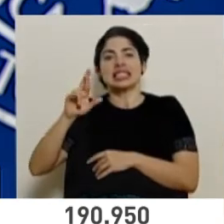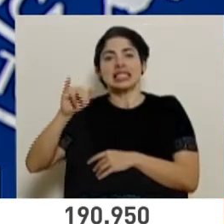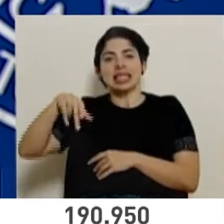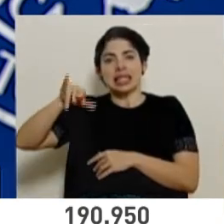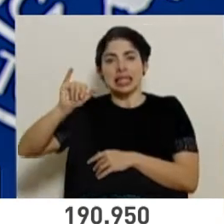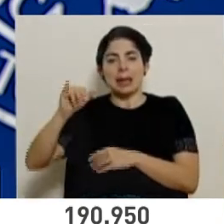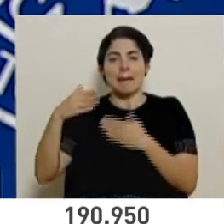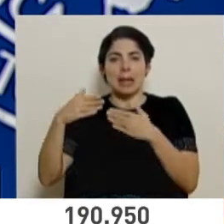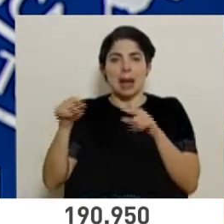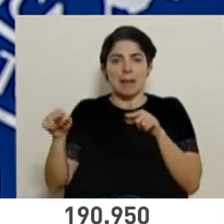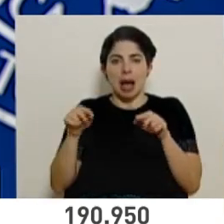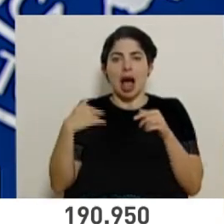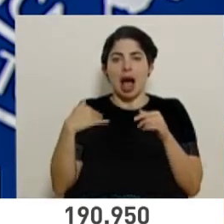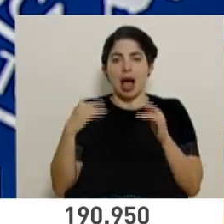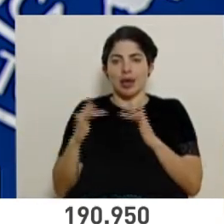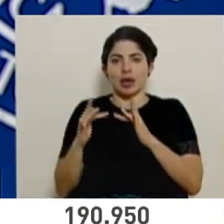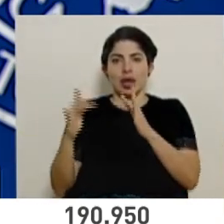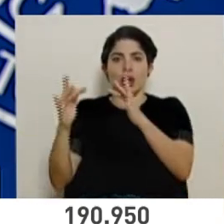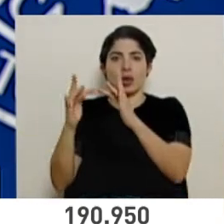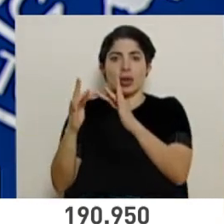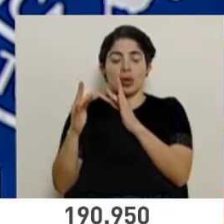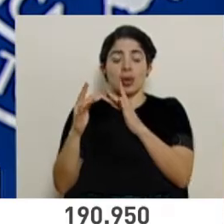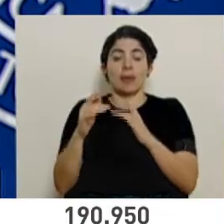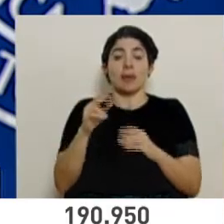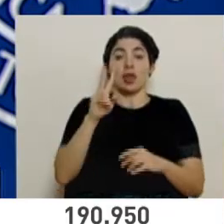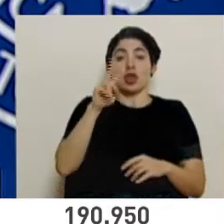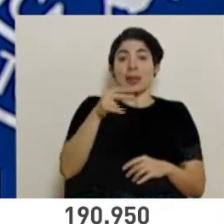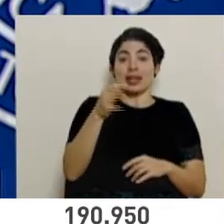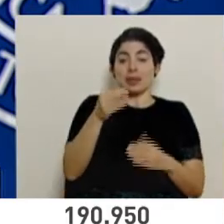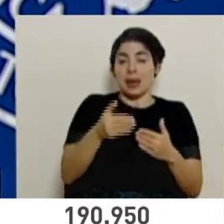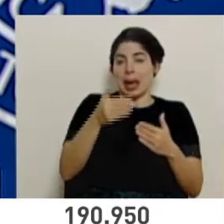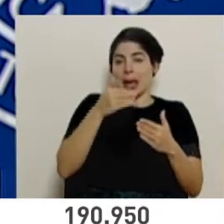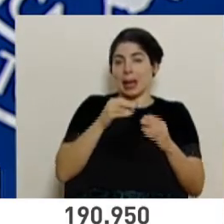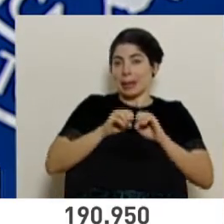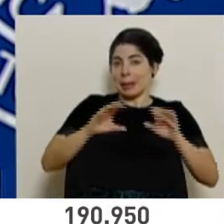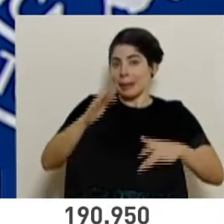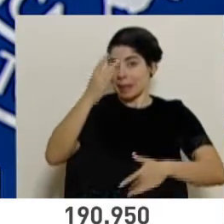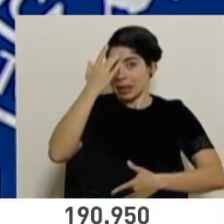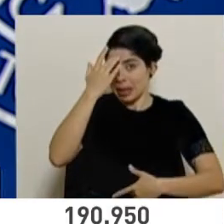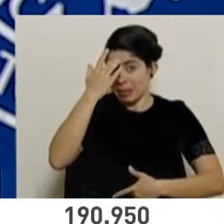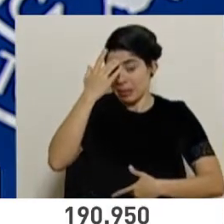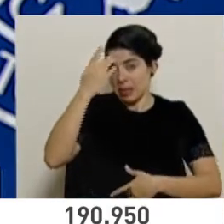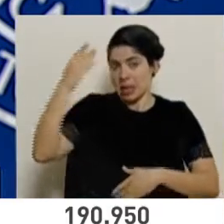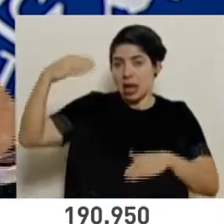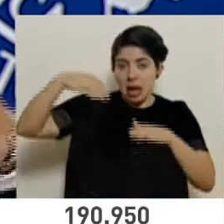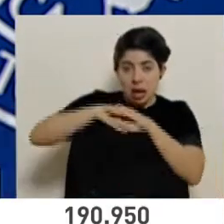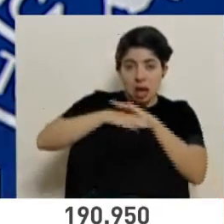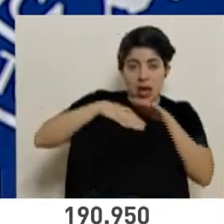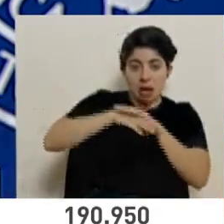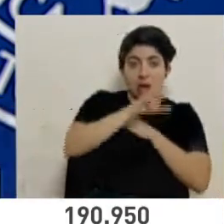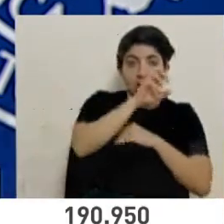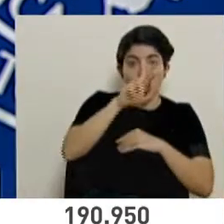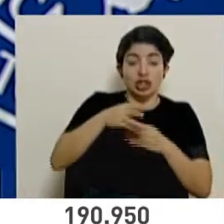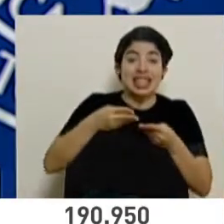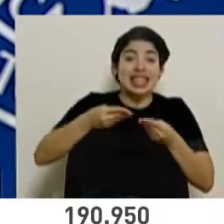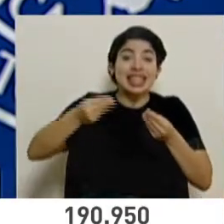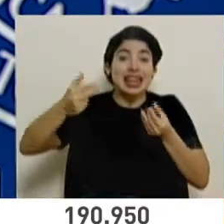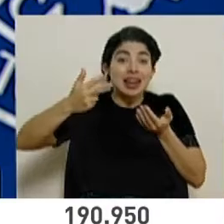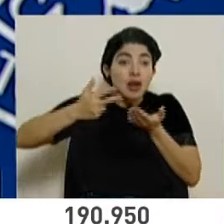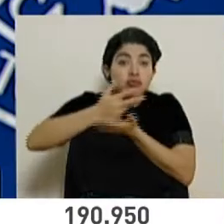En el 2019, previo a la pandemia, ingresaron a Costa Rica por la vía